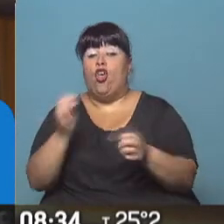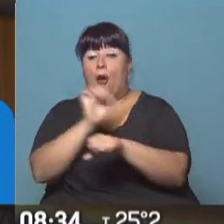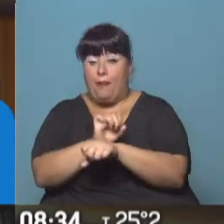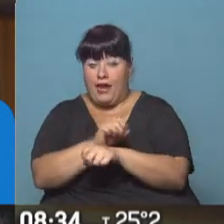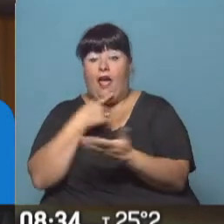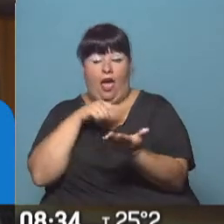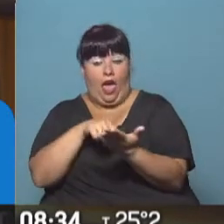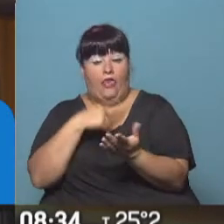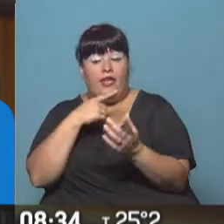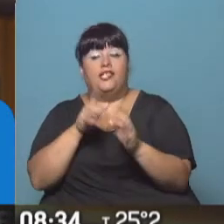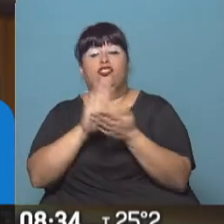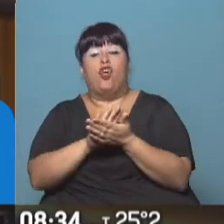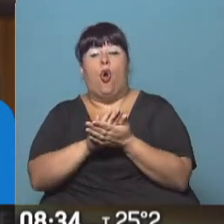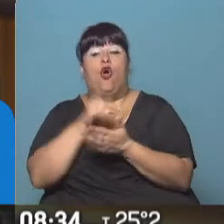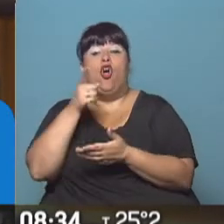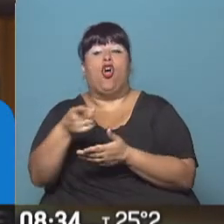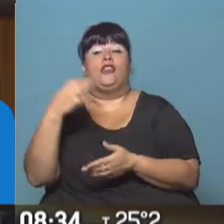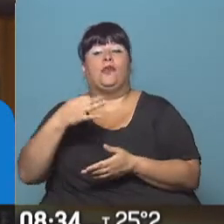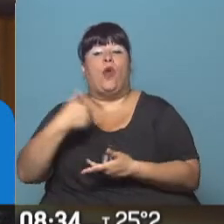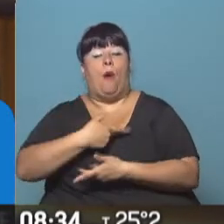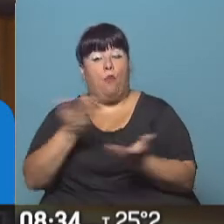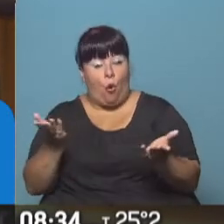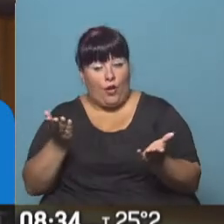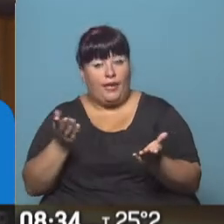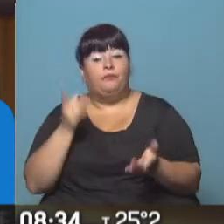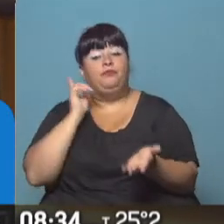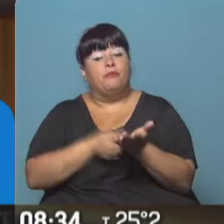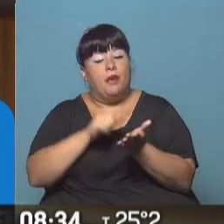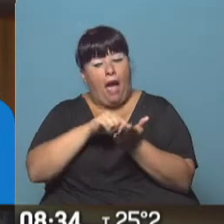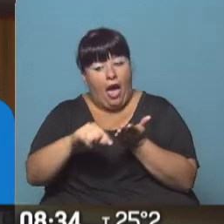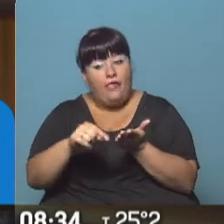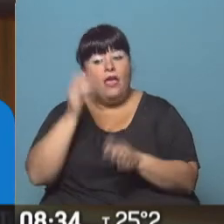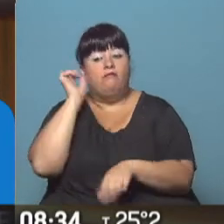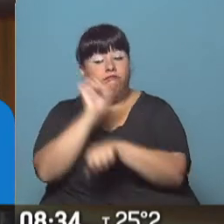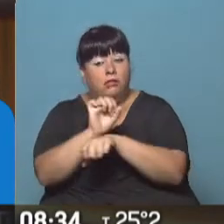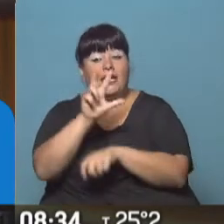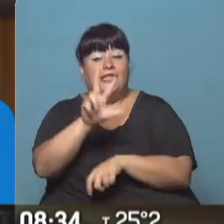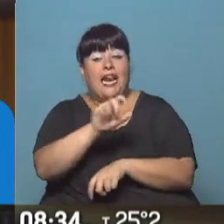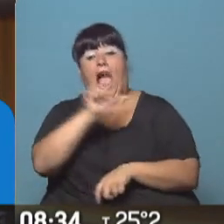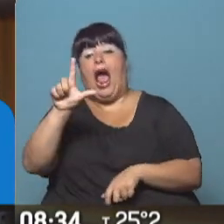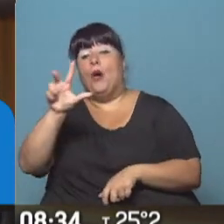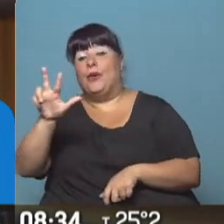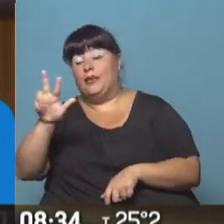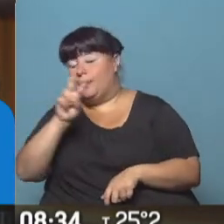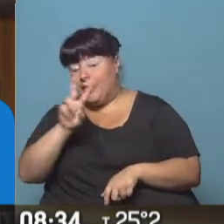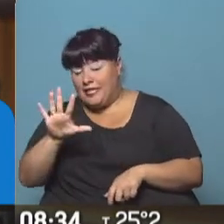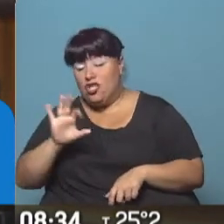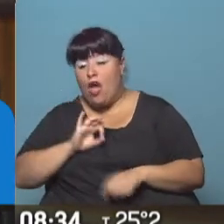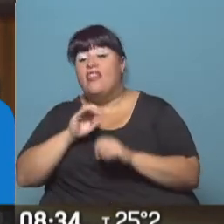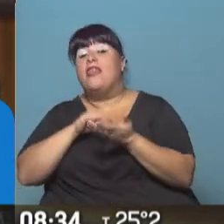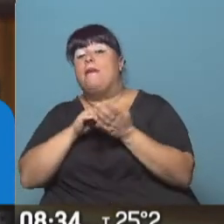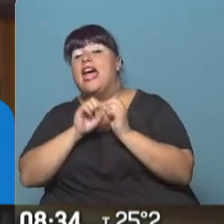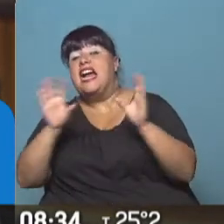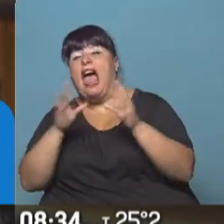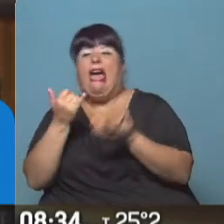establece en los delitos de ese contra la seguridad pública establece penas que van de 3 a 25 años de acuerdo al agravado a la gravedad